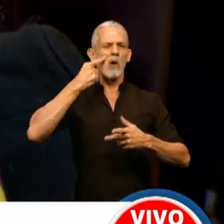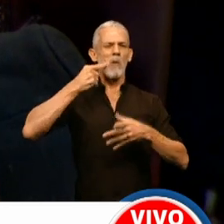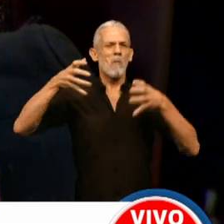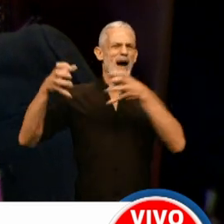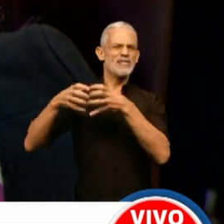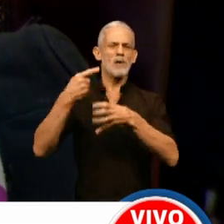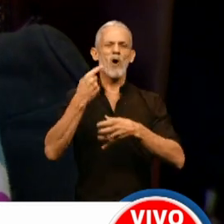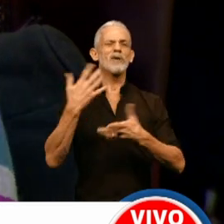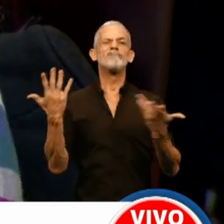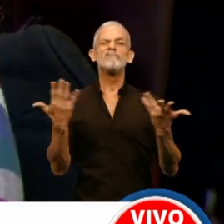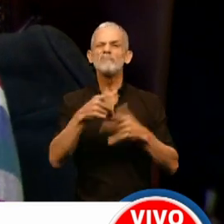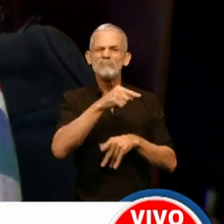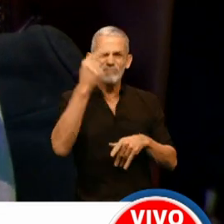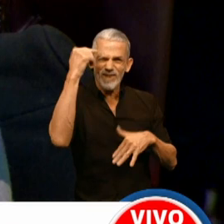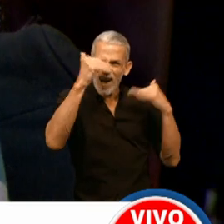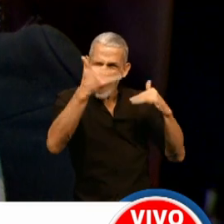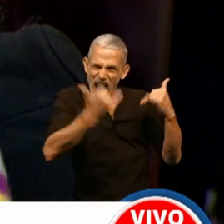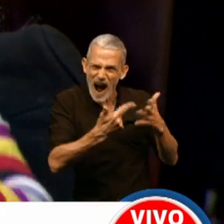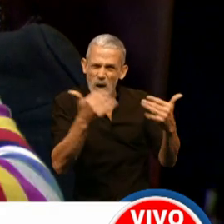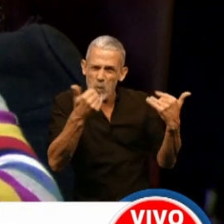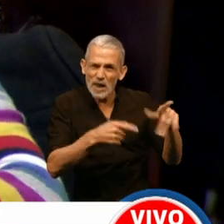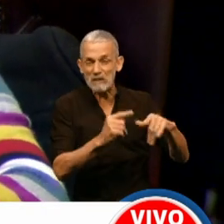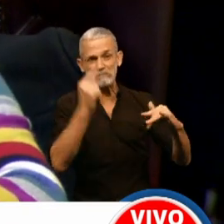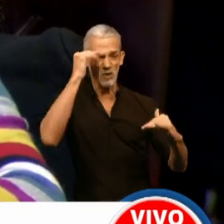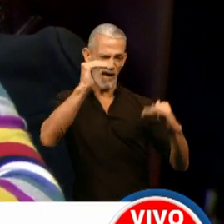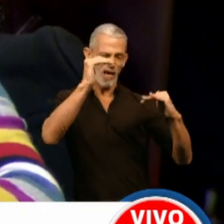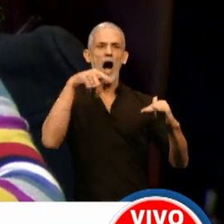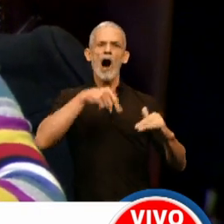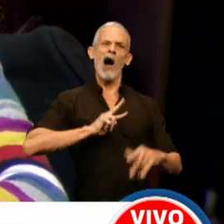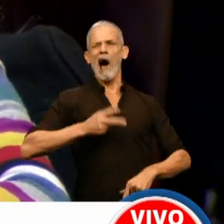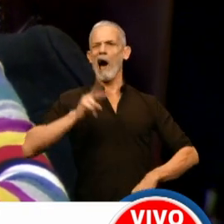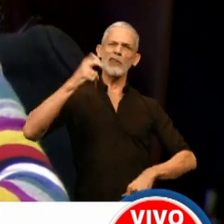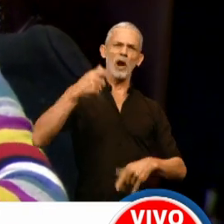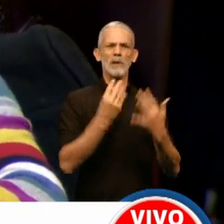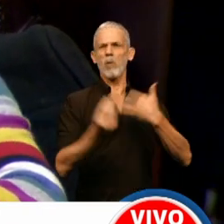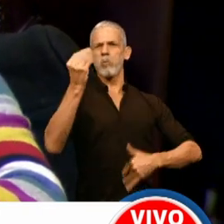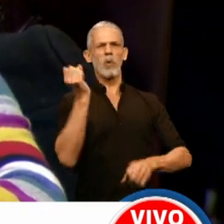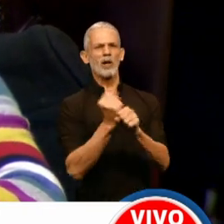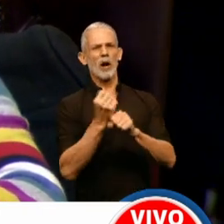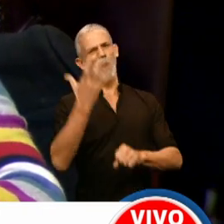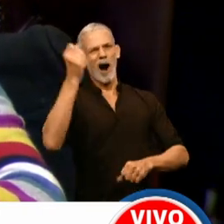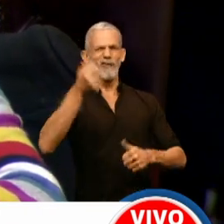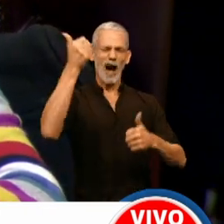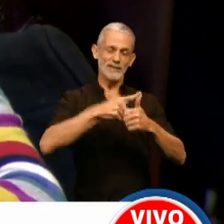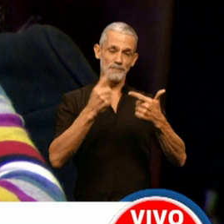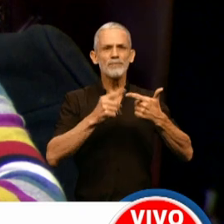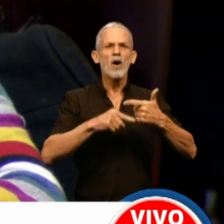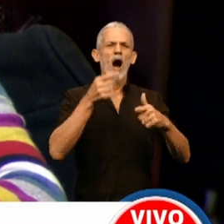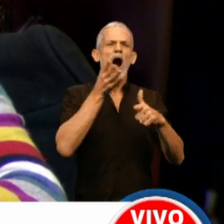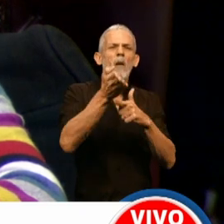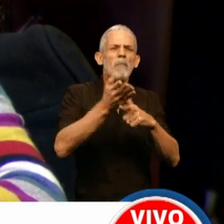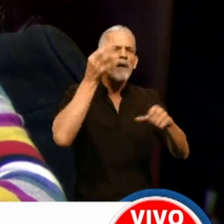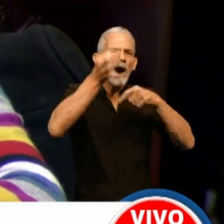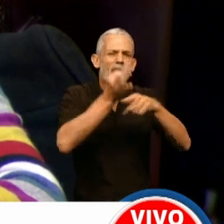suelen decir pero están capacitadas ahora hay que ser travesti para conseguir trabajo reclaman la capacitación del